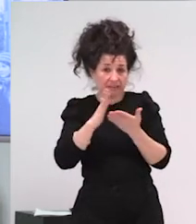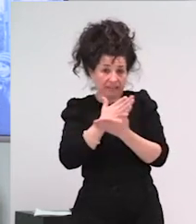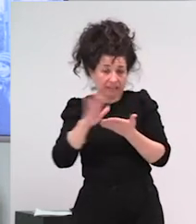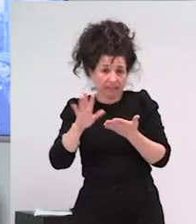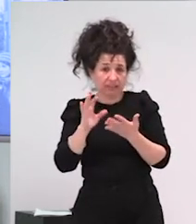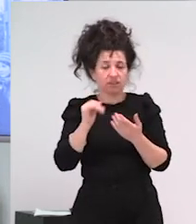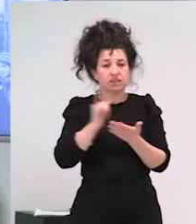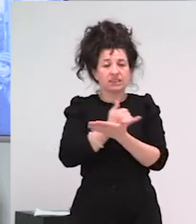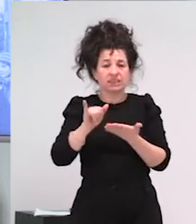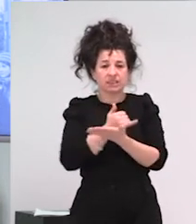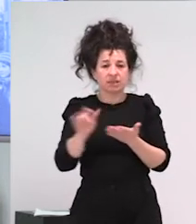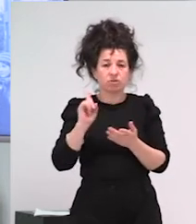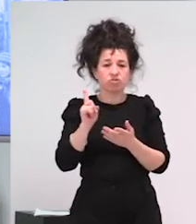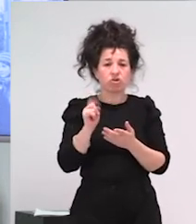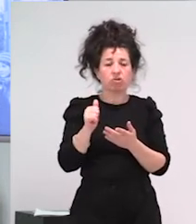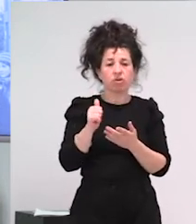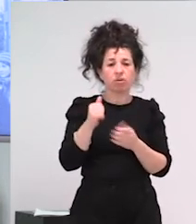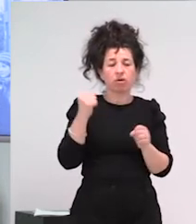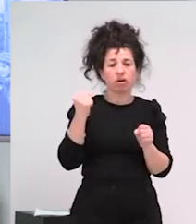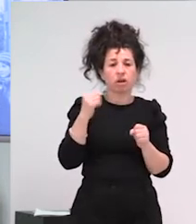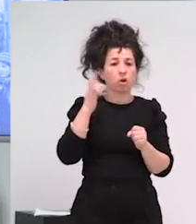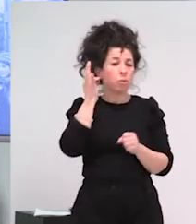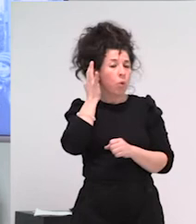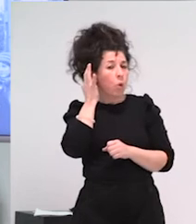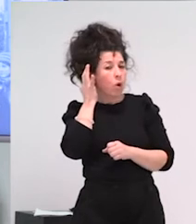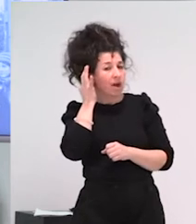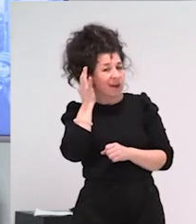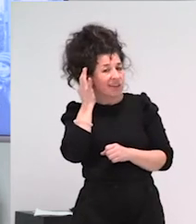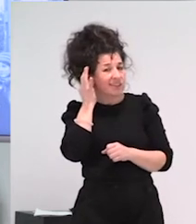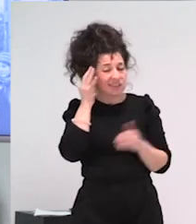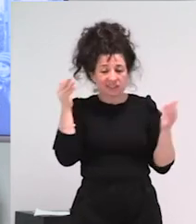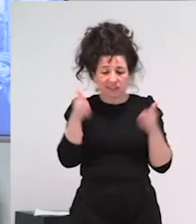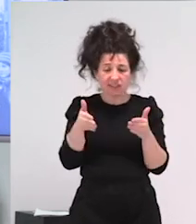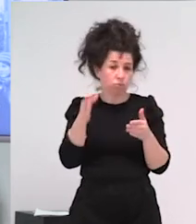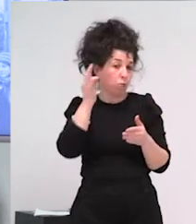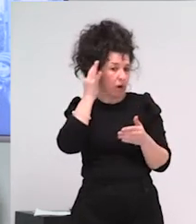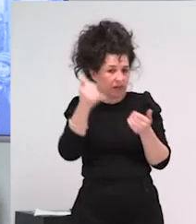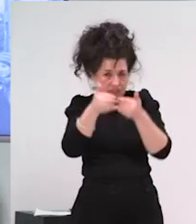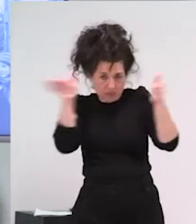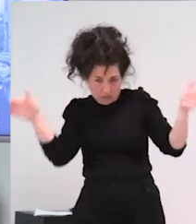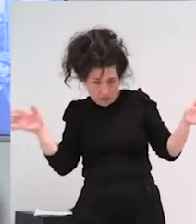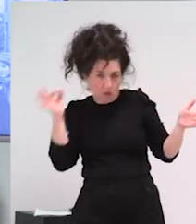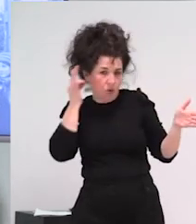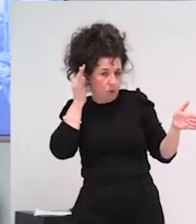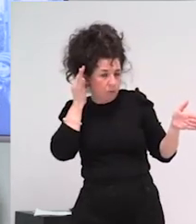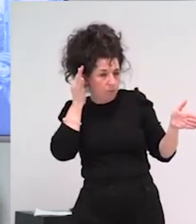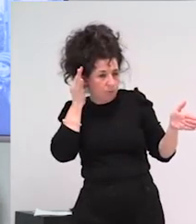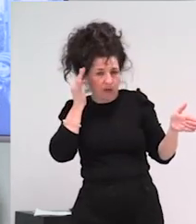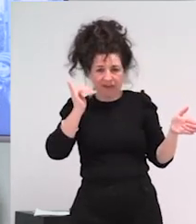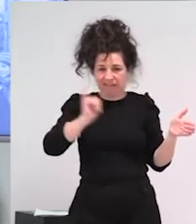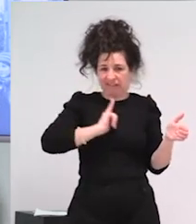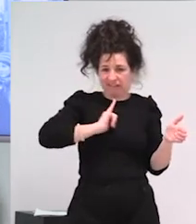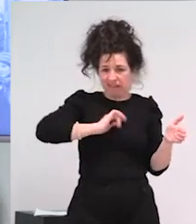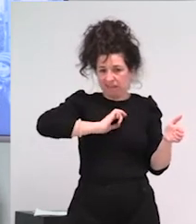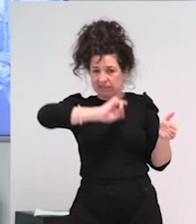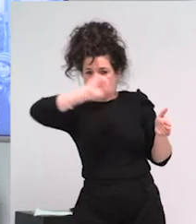sido apropiado todas aquellas tareas que hacen las mujeres, y mujeres en el sentido amplio, que diríamos mujeres, identidades disidentes,